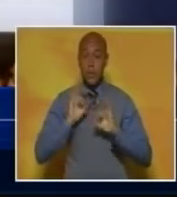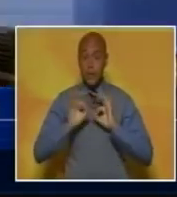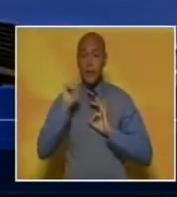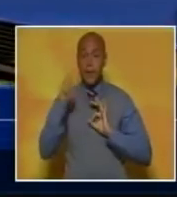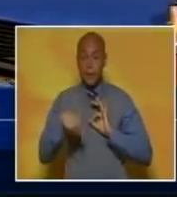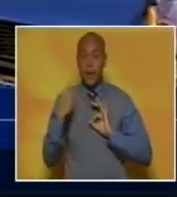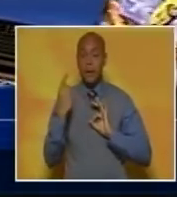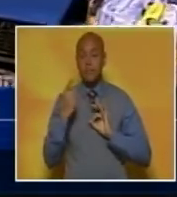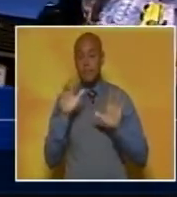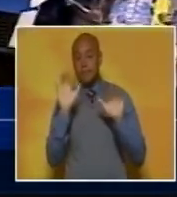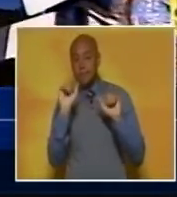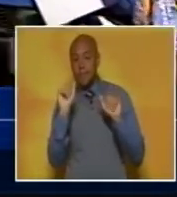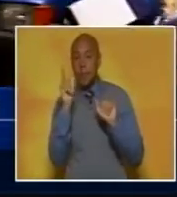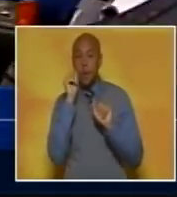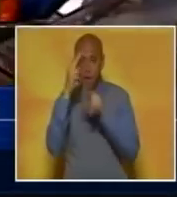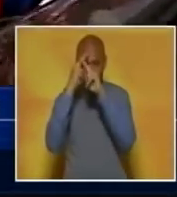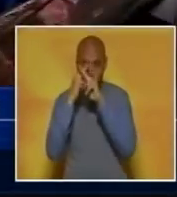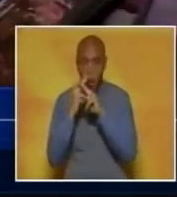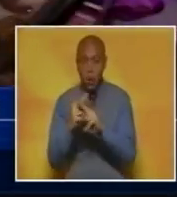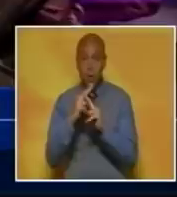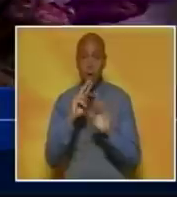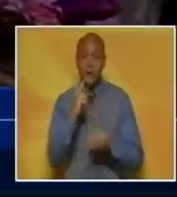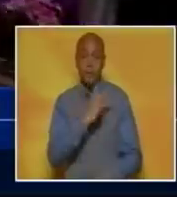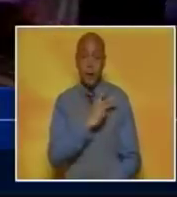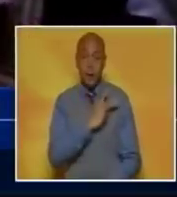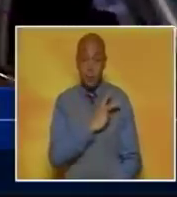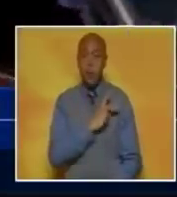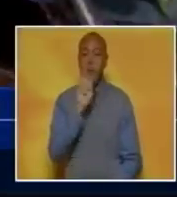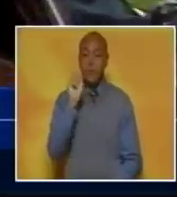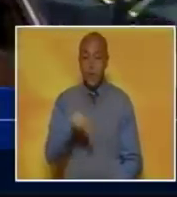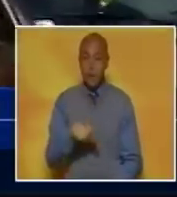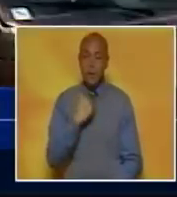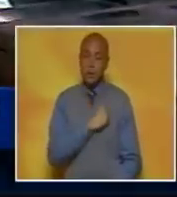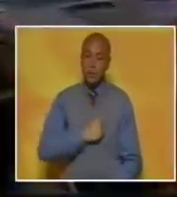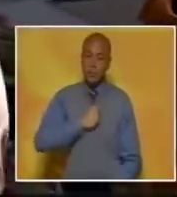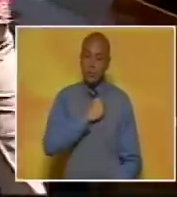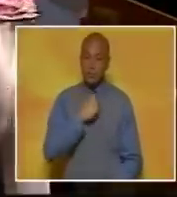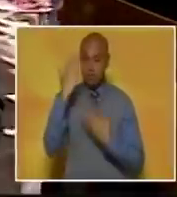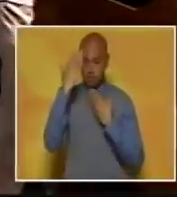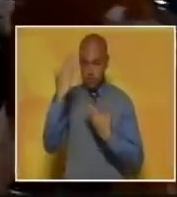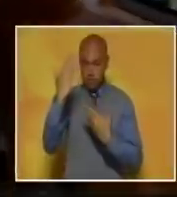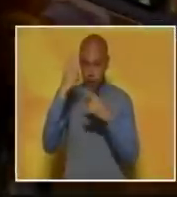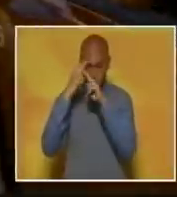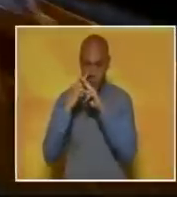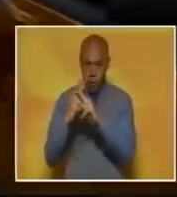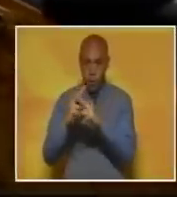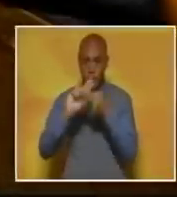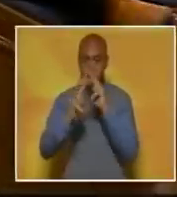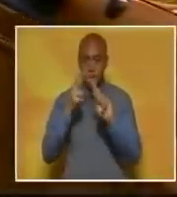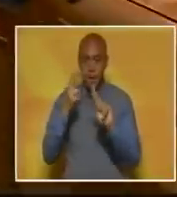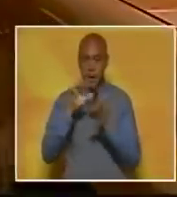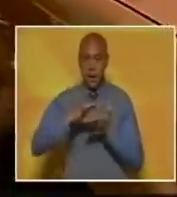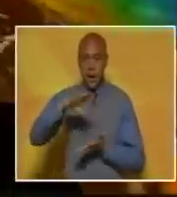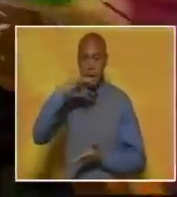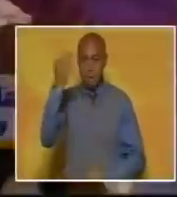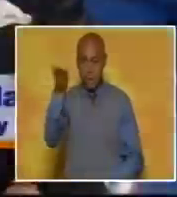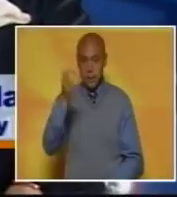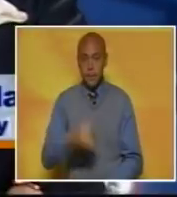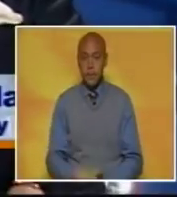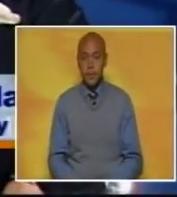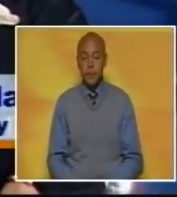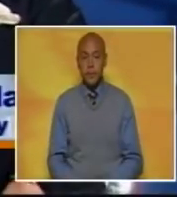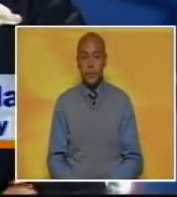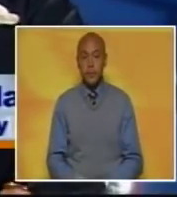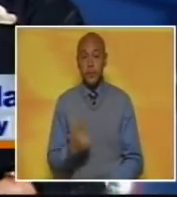publicaron su último adiós y desde Venevisión enviamos nuestras condolencias. Paz a su alma.